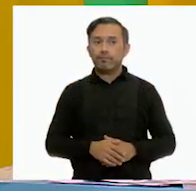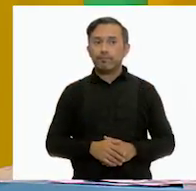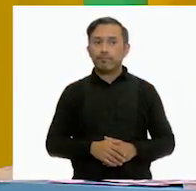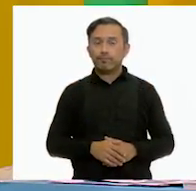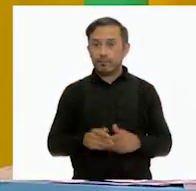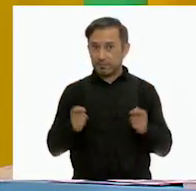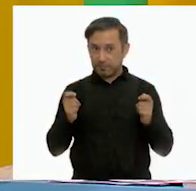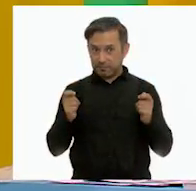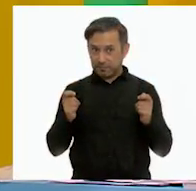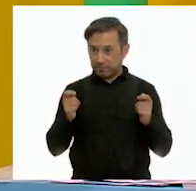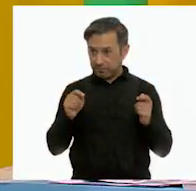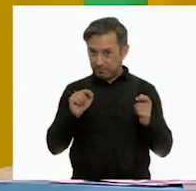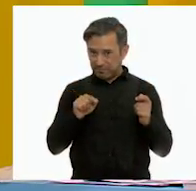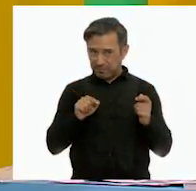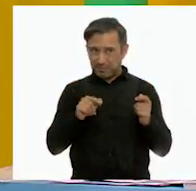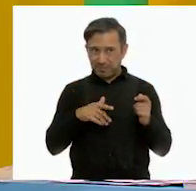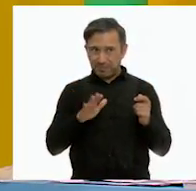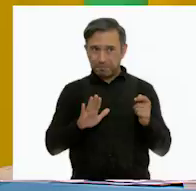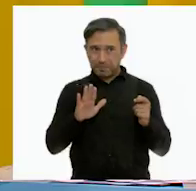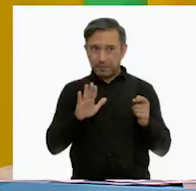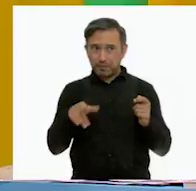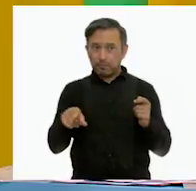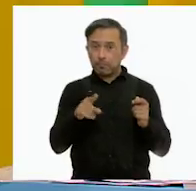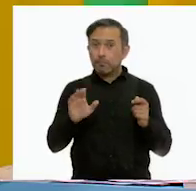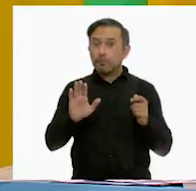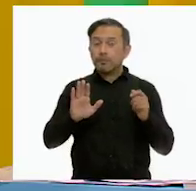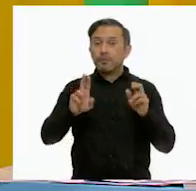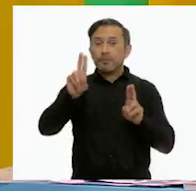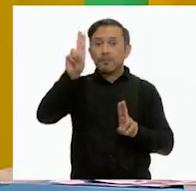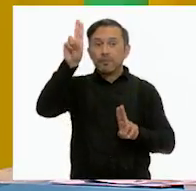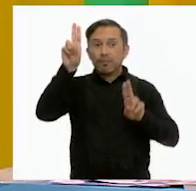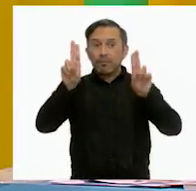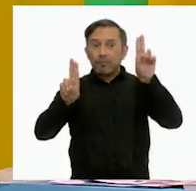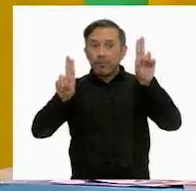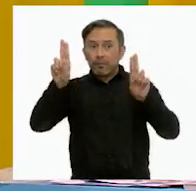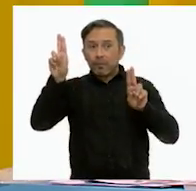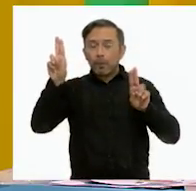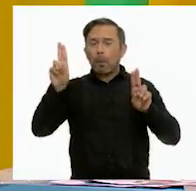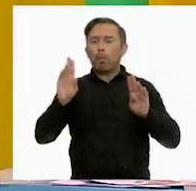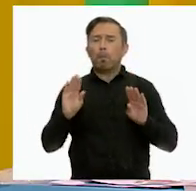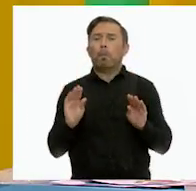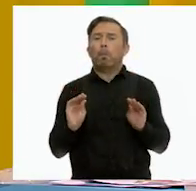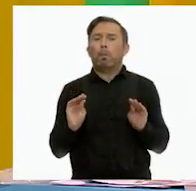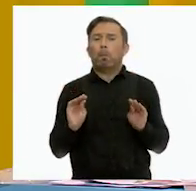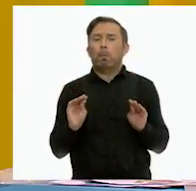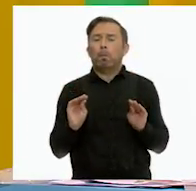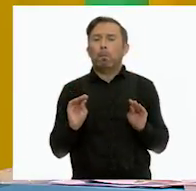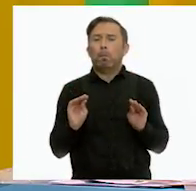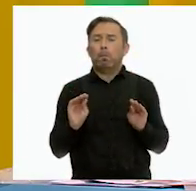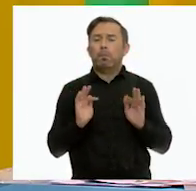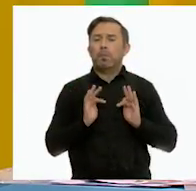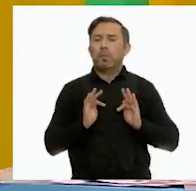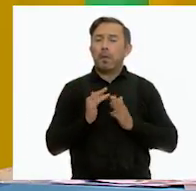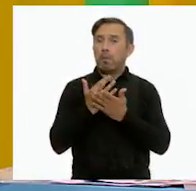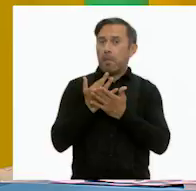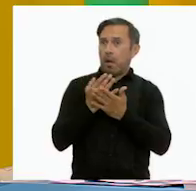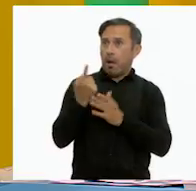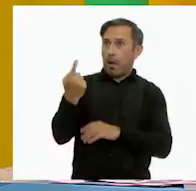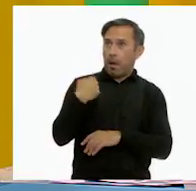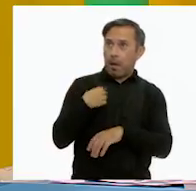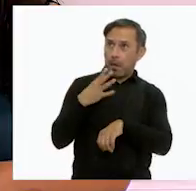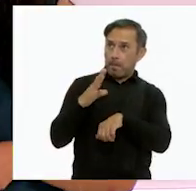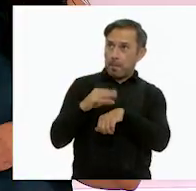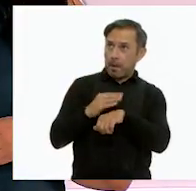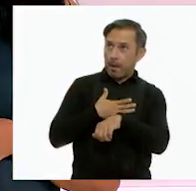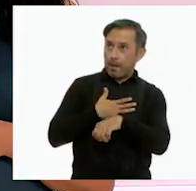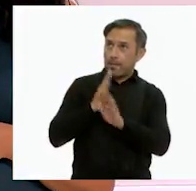Aquí parece que están levantando la mano y están quietecitos, como esperando a que les den el momento para que ellos puedan hablar.